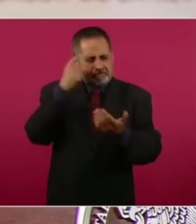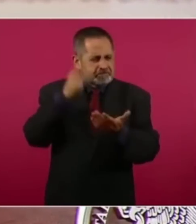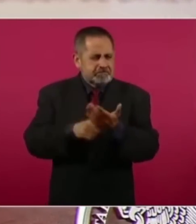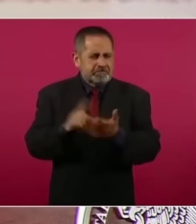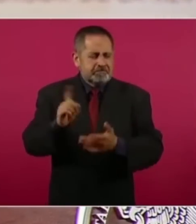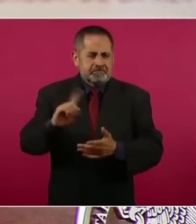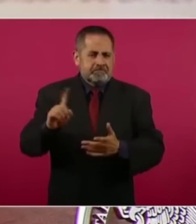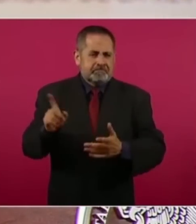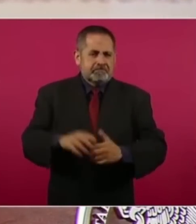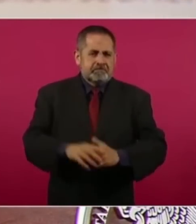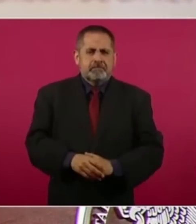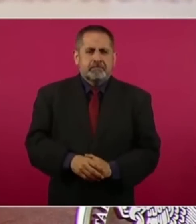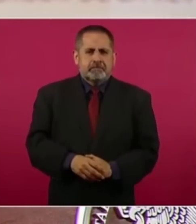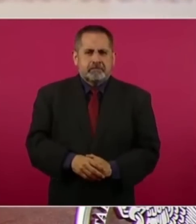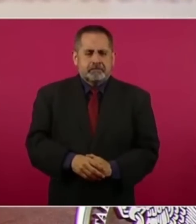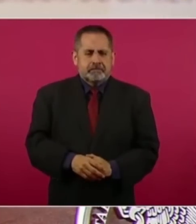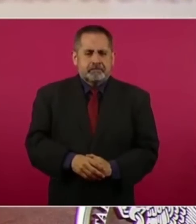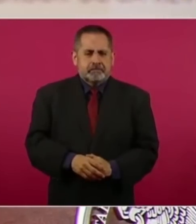región.